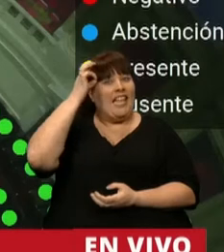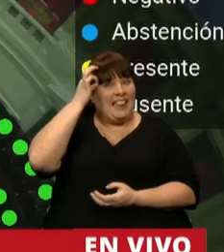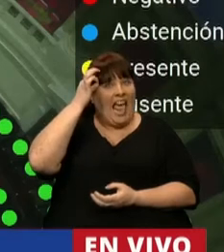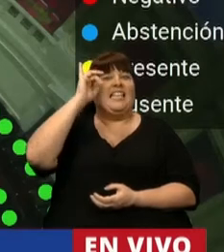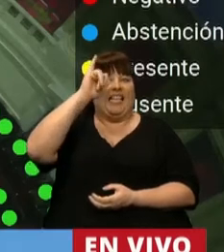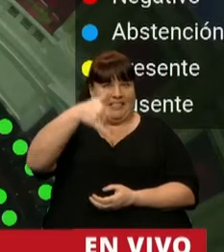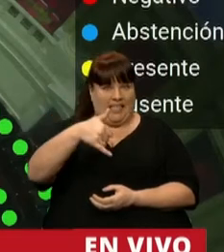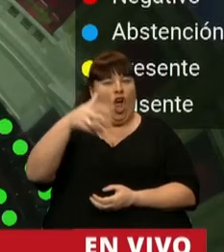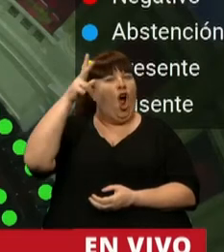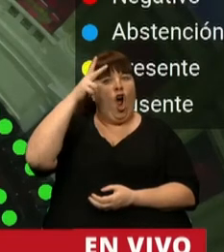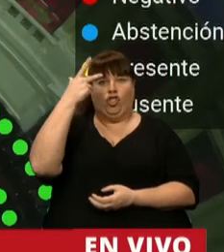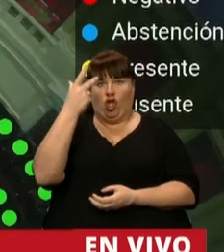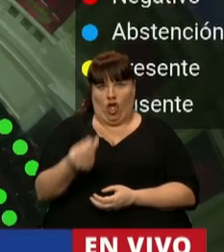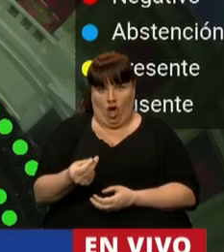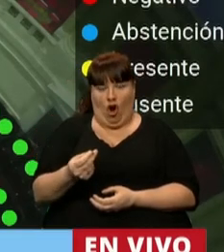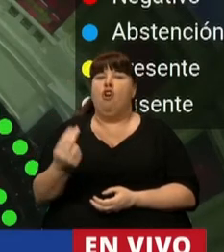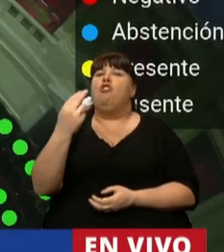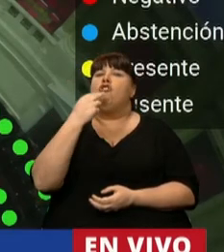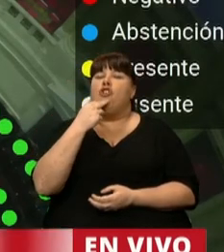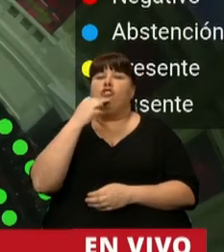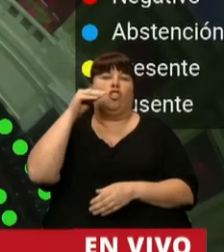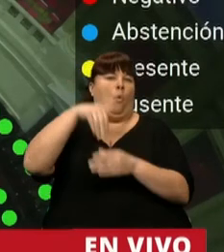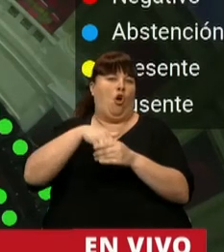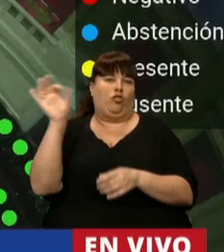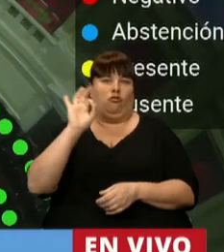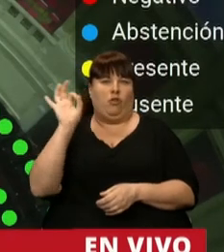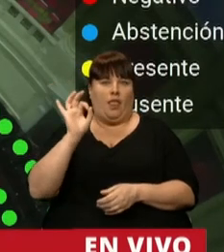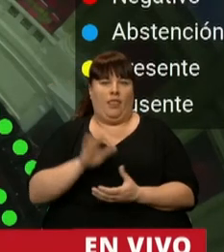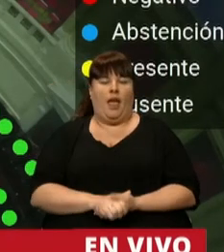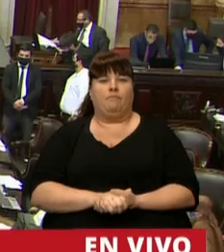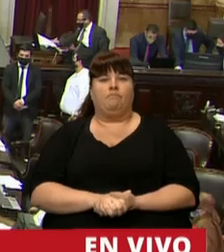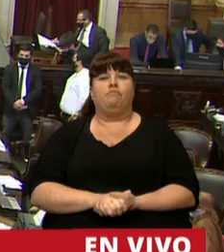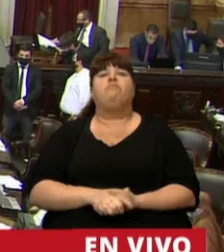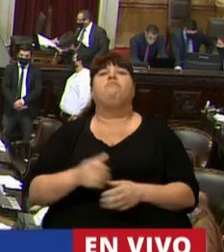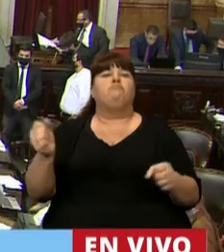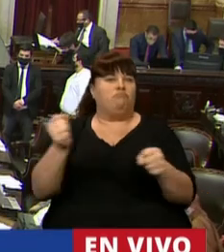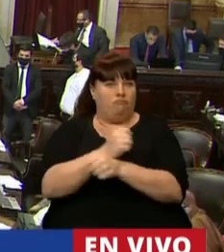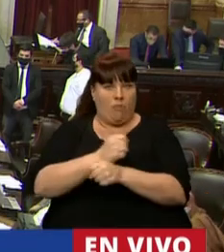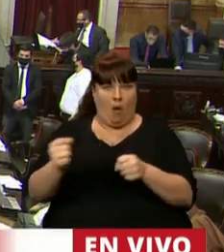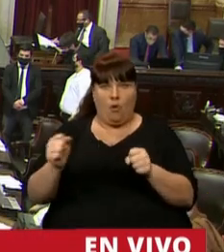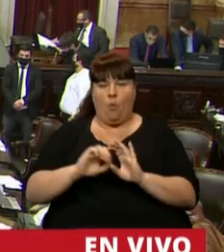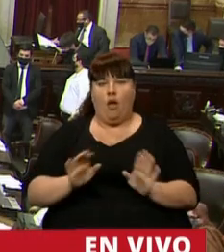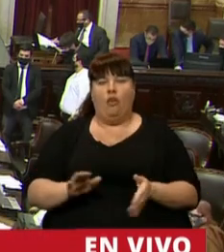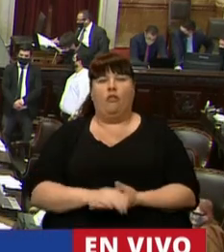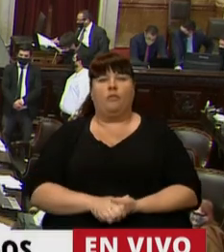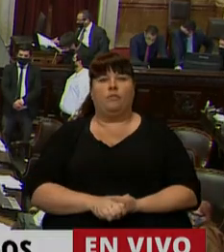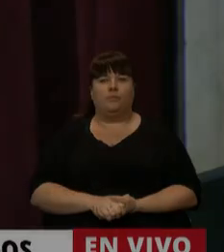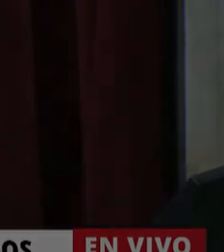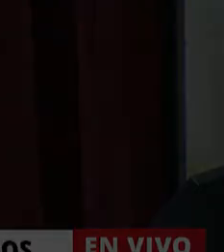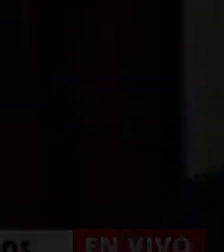230 afirmativos, 8 negativos, 11 abstenciones. Resulta afirmativo.